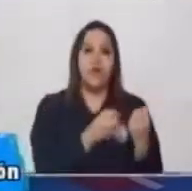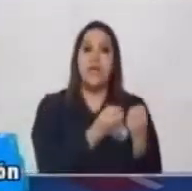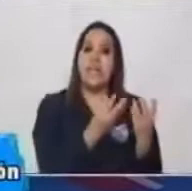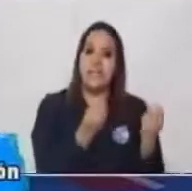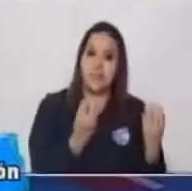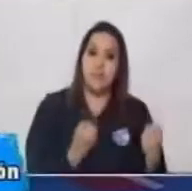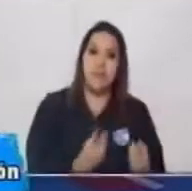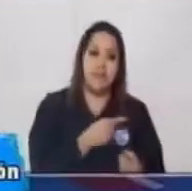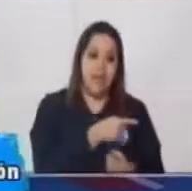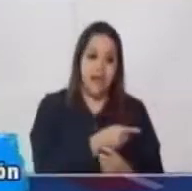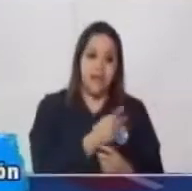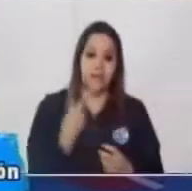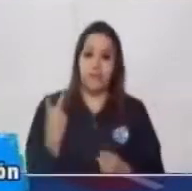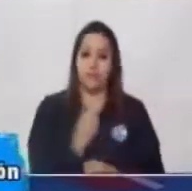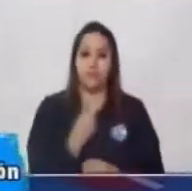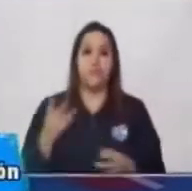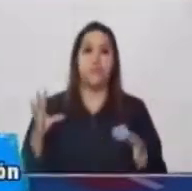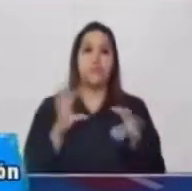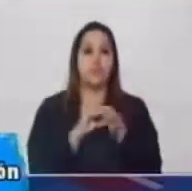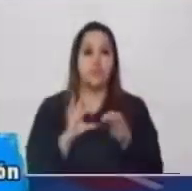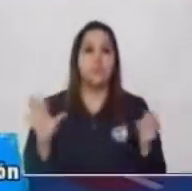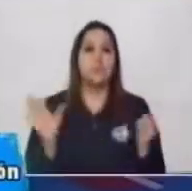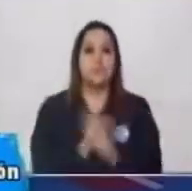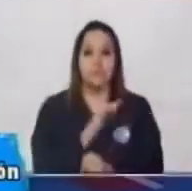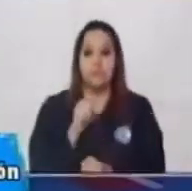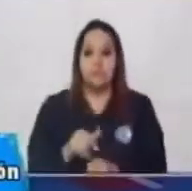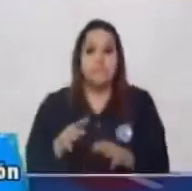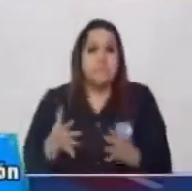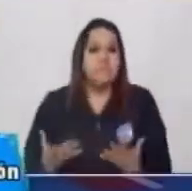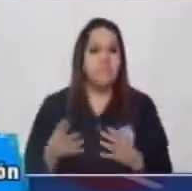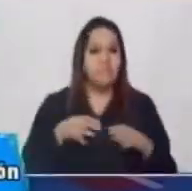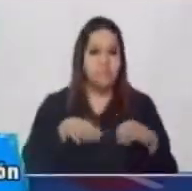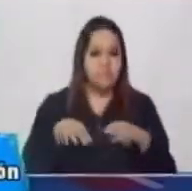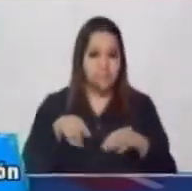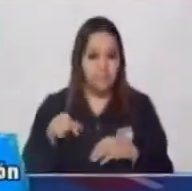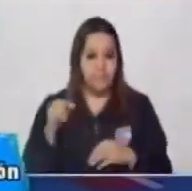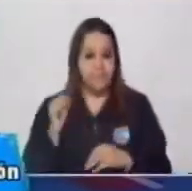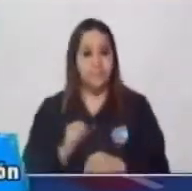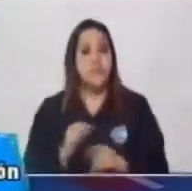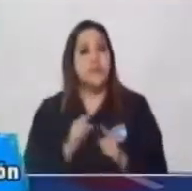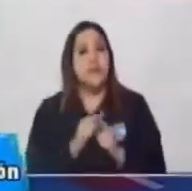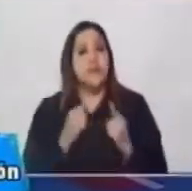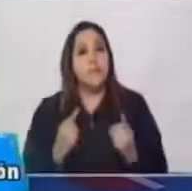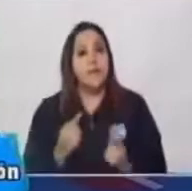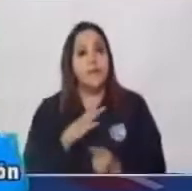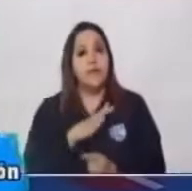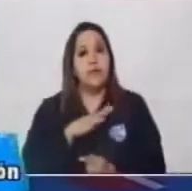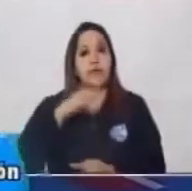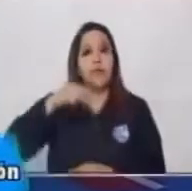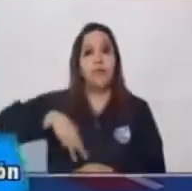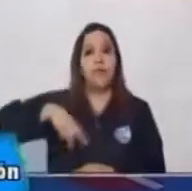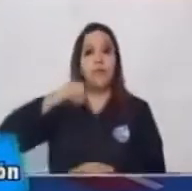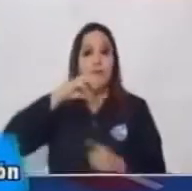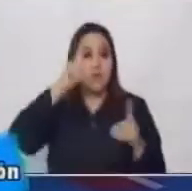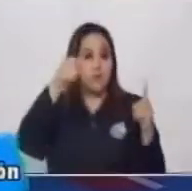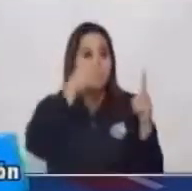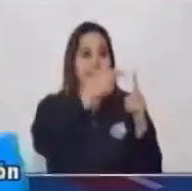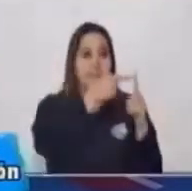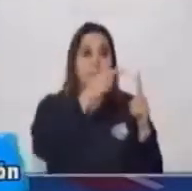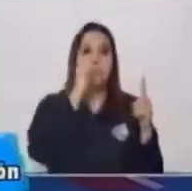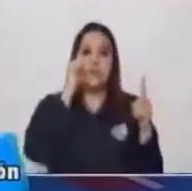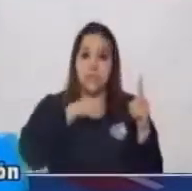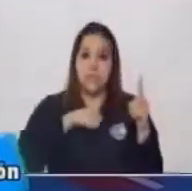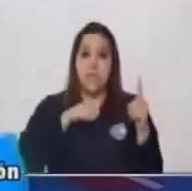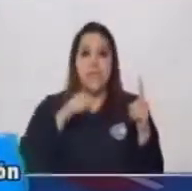estoy completando la idea y estoy explicando qué sucedió. Pero tengo modificadores directos y tengo indirectos. ¿Qué puedo